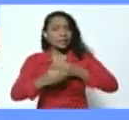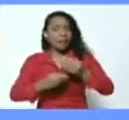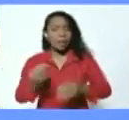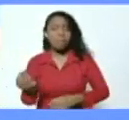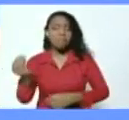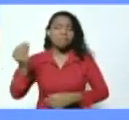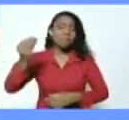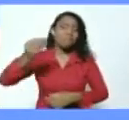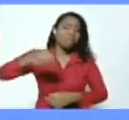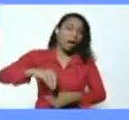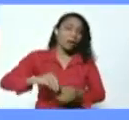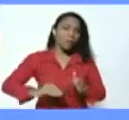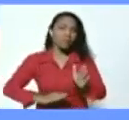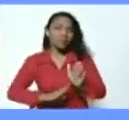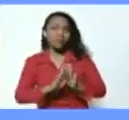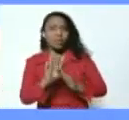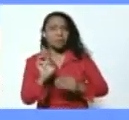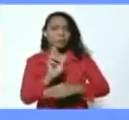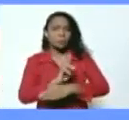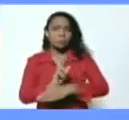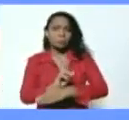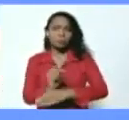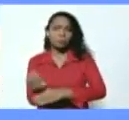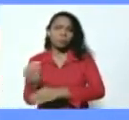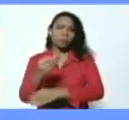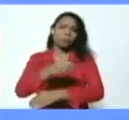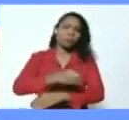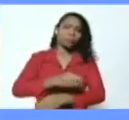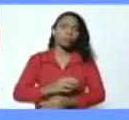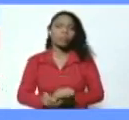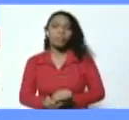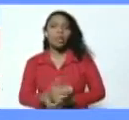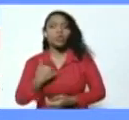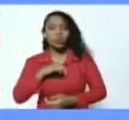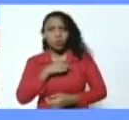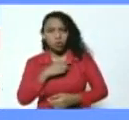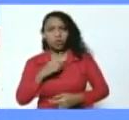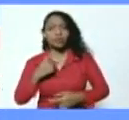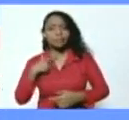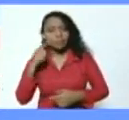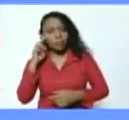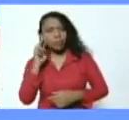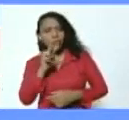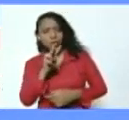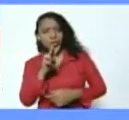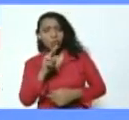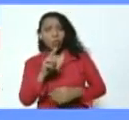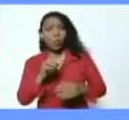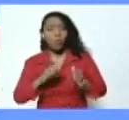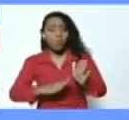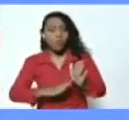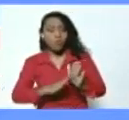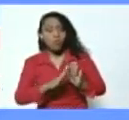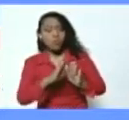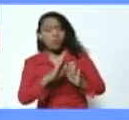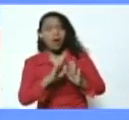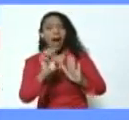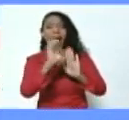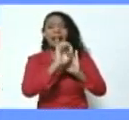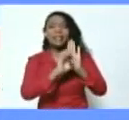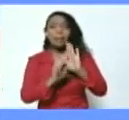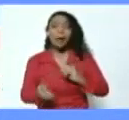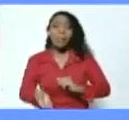más acelerados aún. Estamos pasando a una etapa